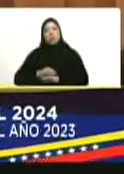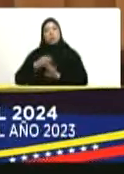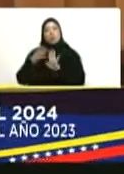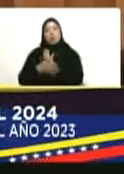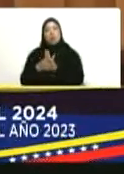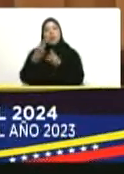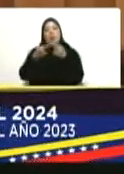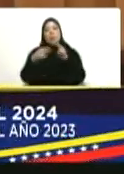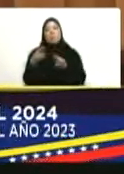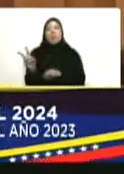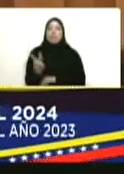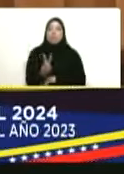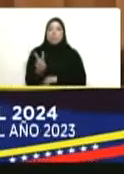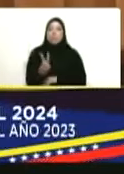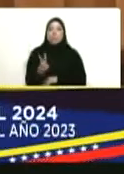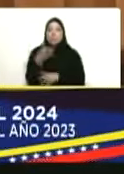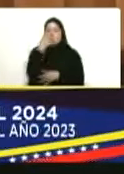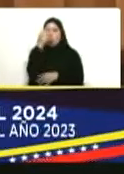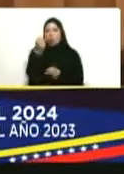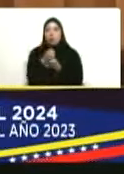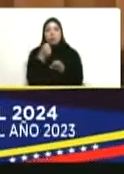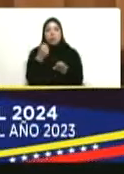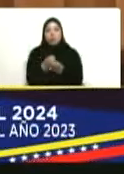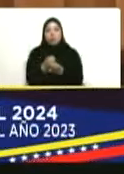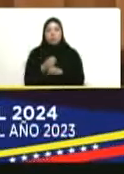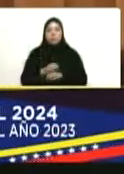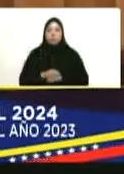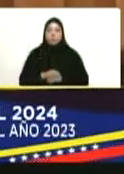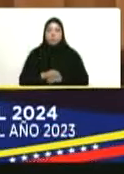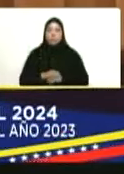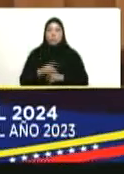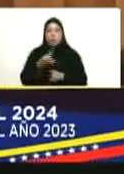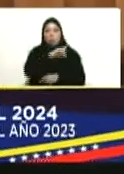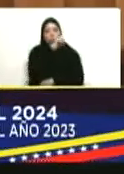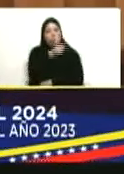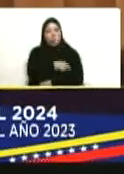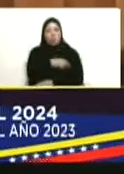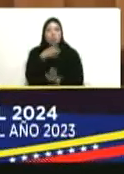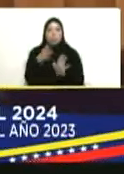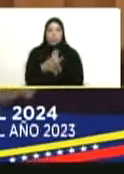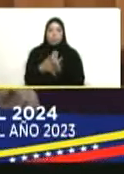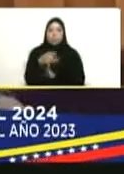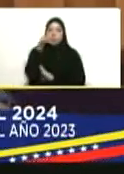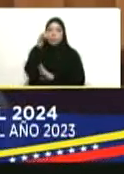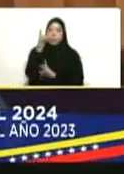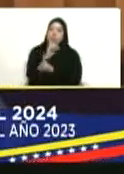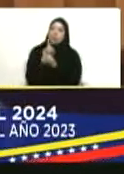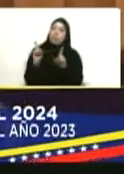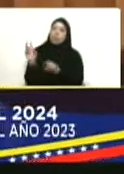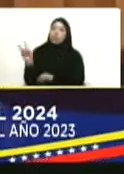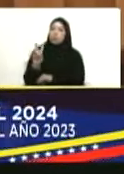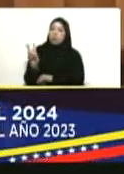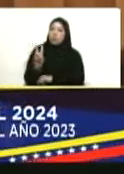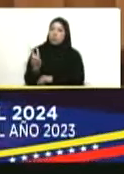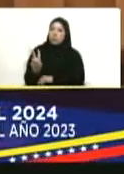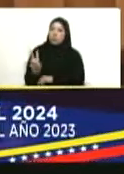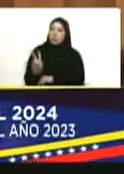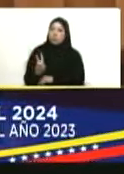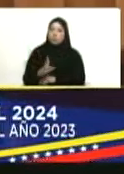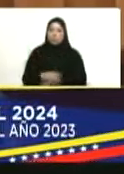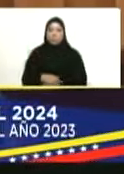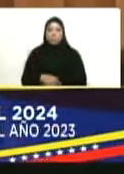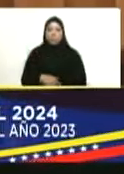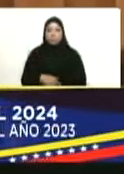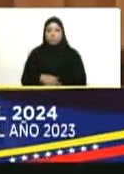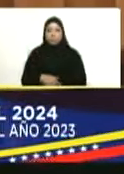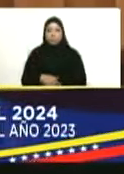la paz de Venezuela, hacia el entendimiento, hacia el fortalecimiento de la democracia. Así